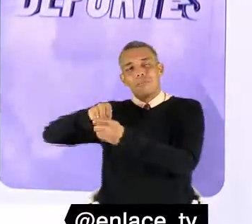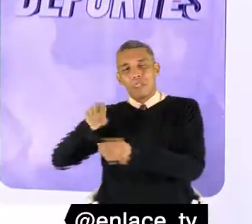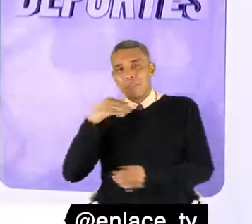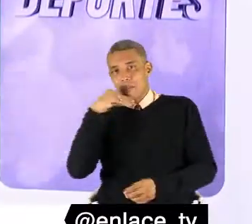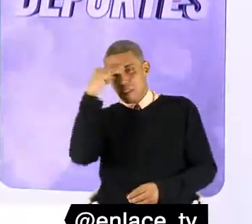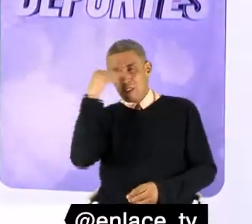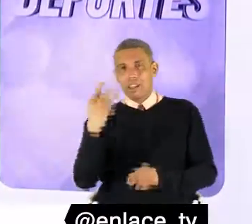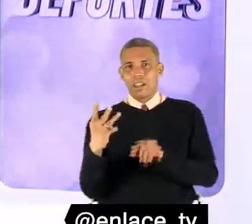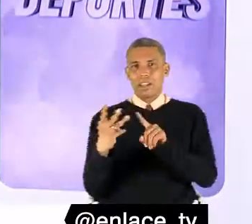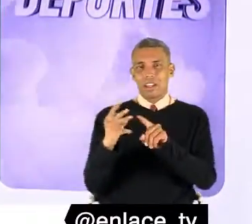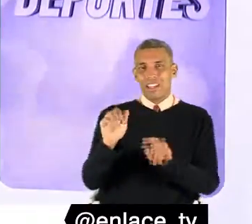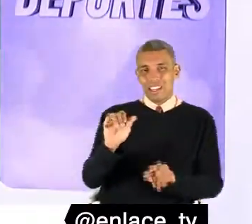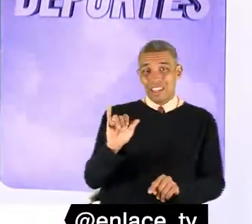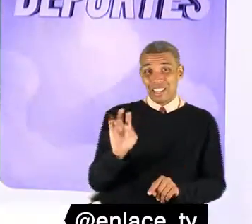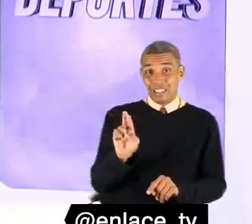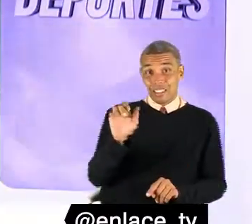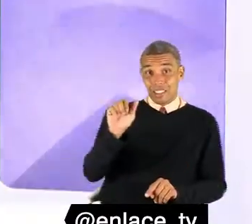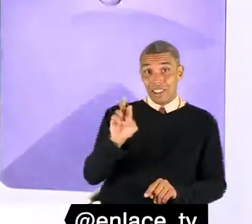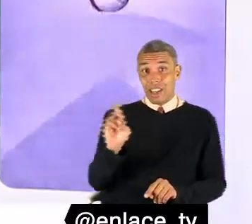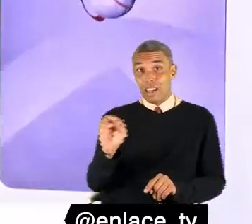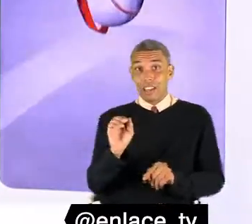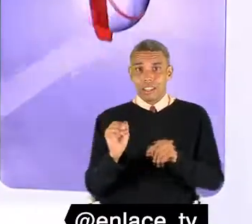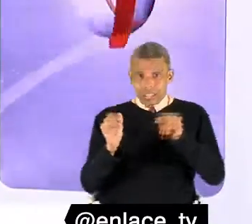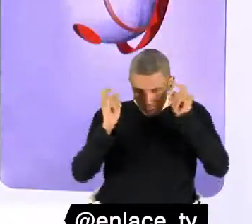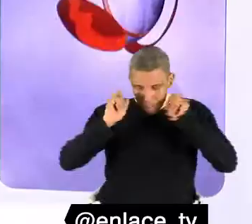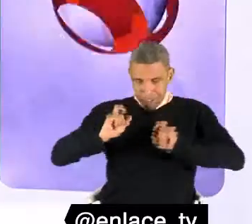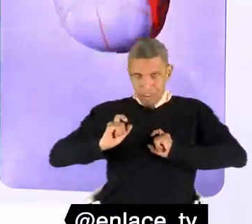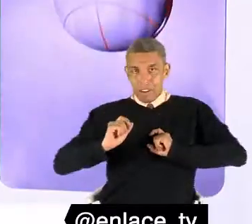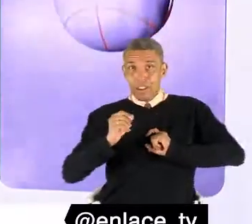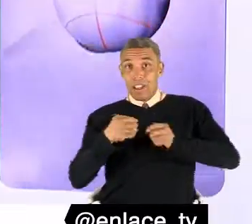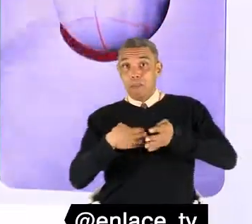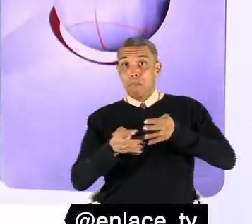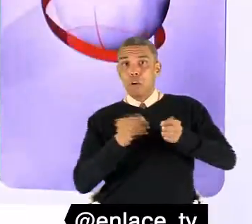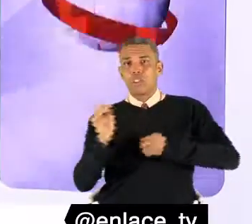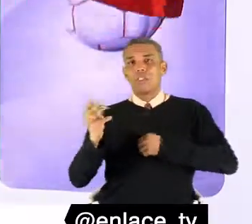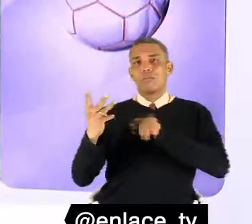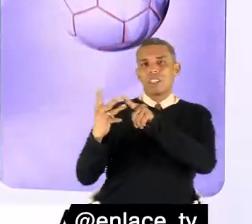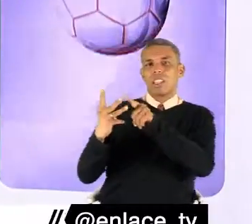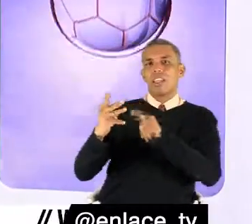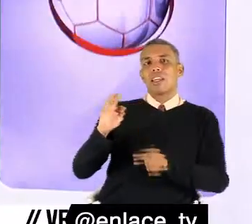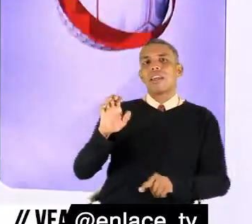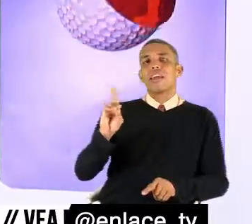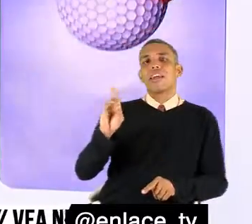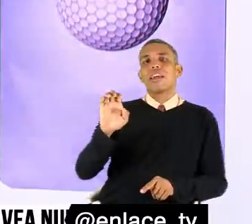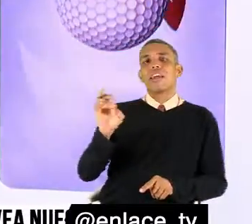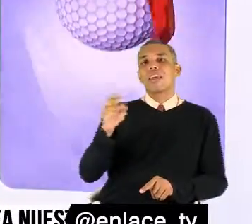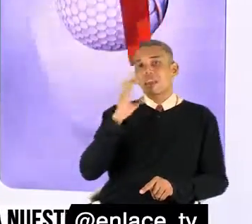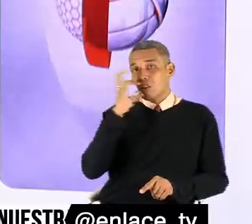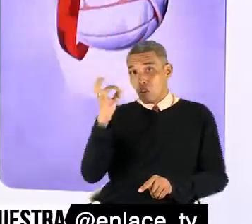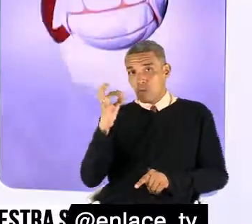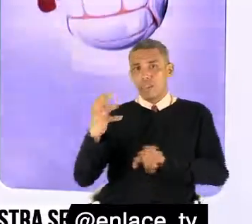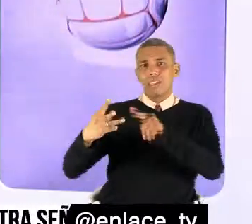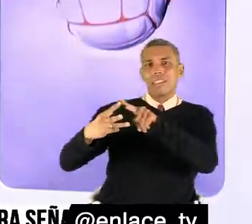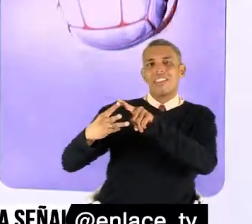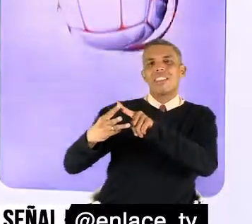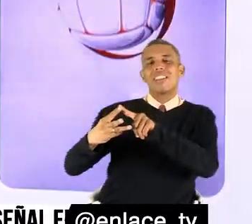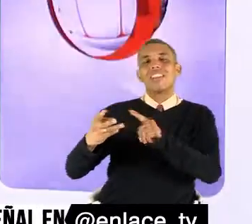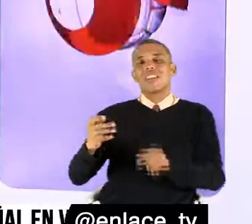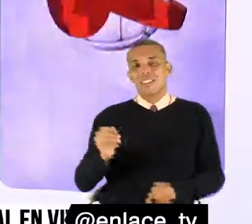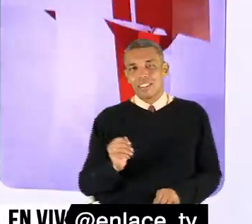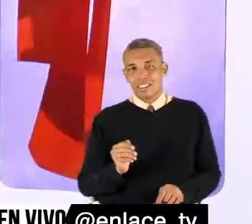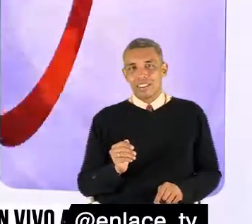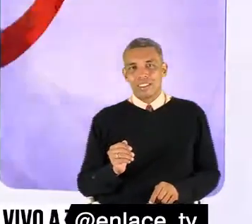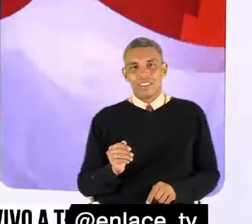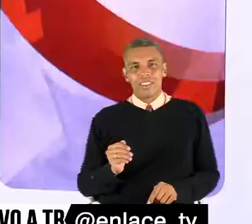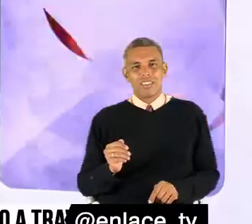fue la que obtuvo medalla de bronce, Eder Serrano, y también el pequeño, el hombre que está ahí siempre en la